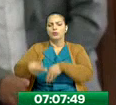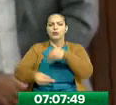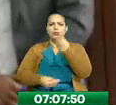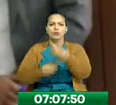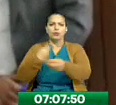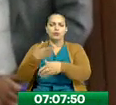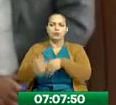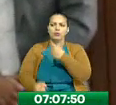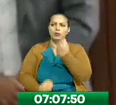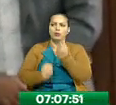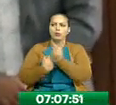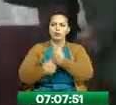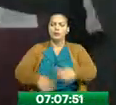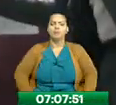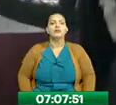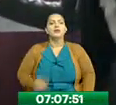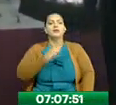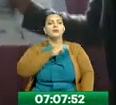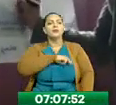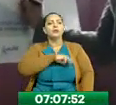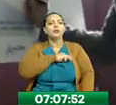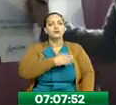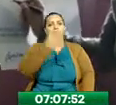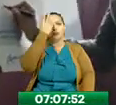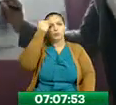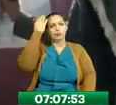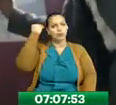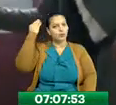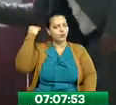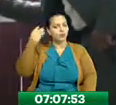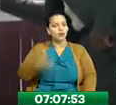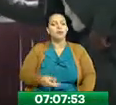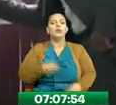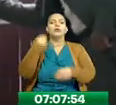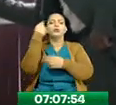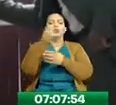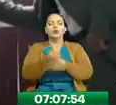70 millones de dólares, que será invertido en saneamiento ambiental.